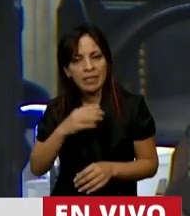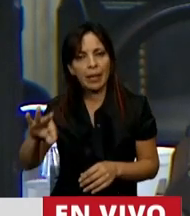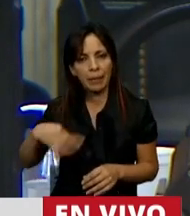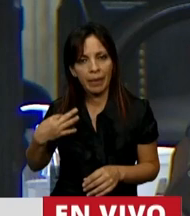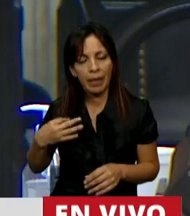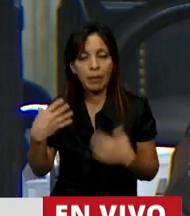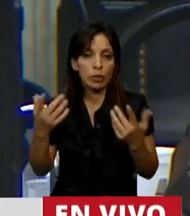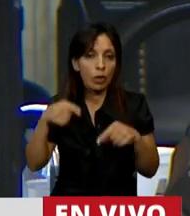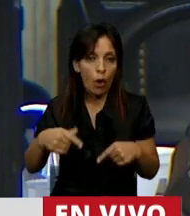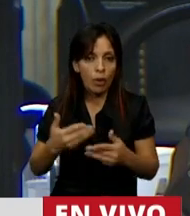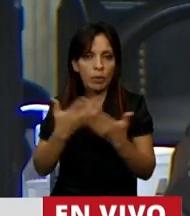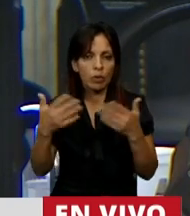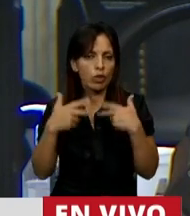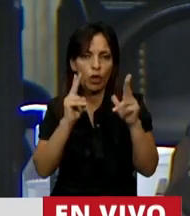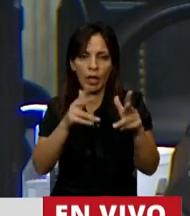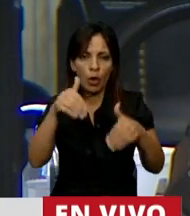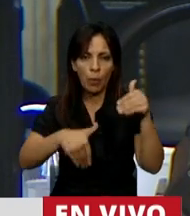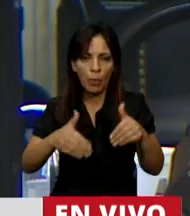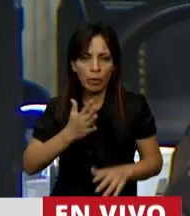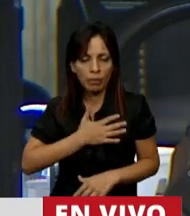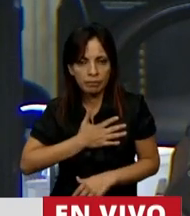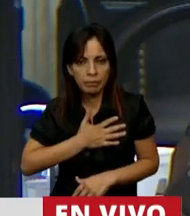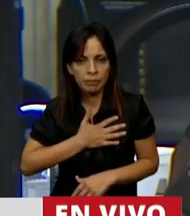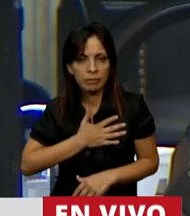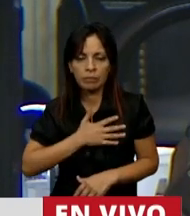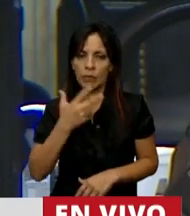tan emblemático, adelanto mi voto, señor presidente,